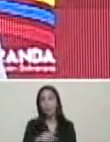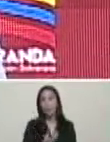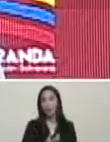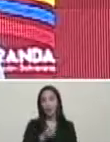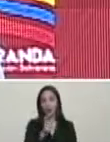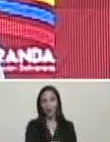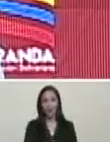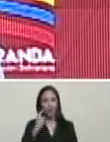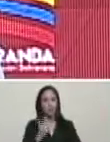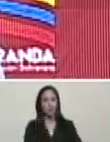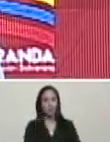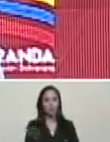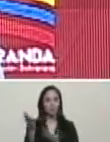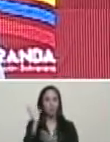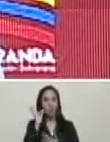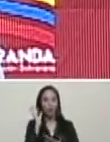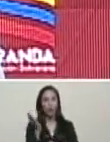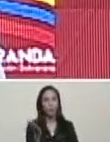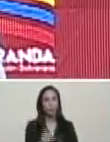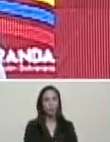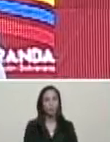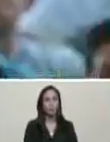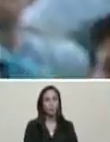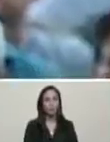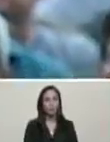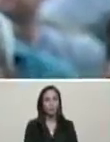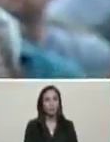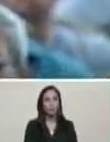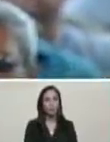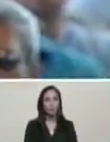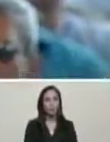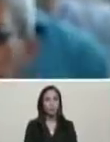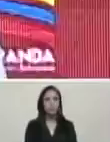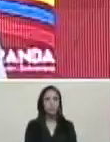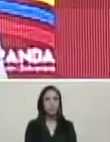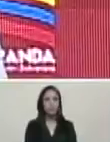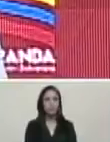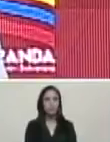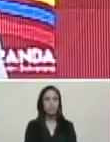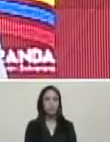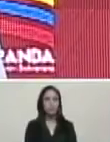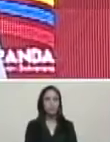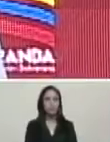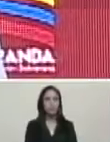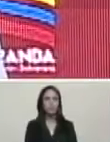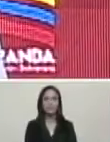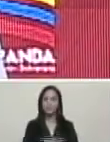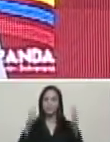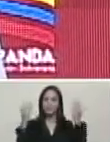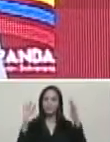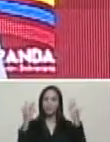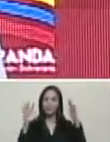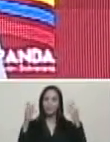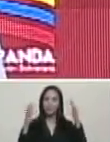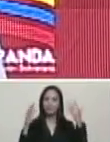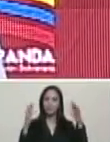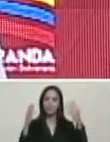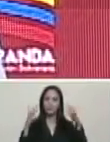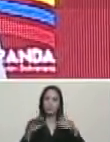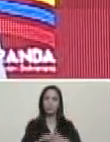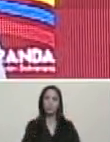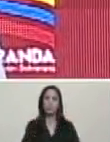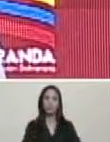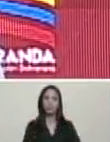Urdaneta, Gabriela Simoso, compañera, lideresa de la juventud, compañero alcalde